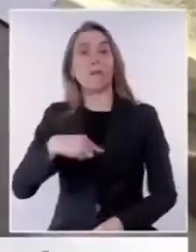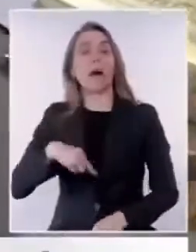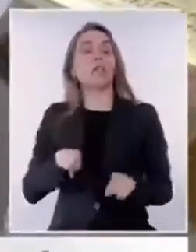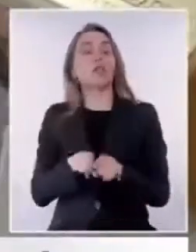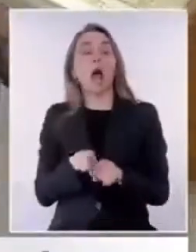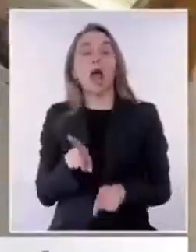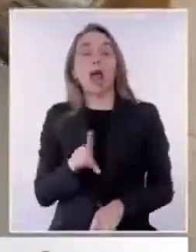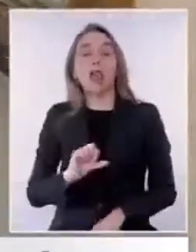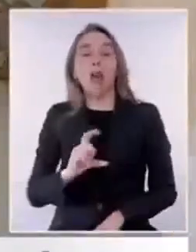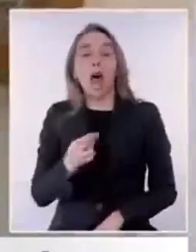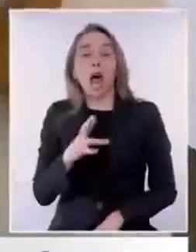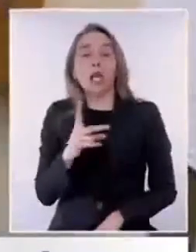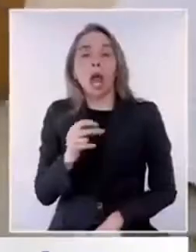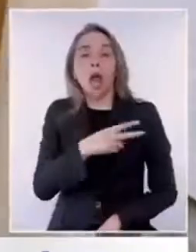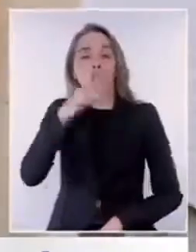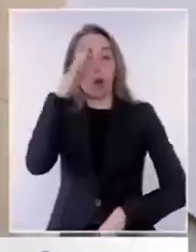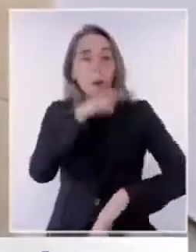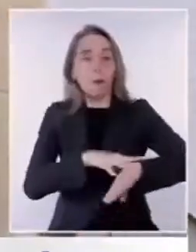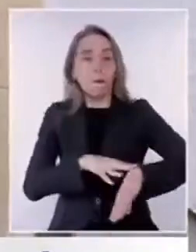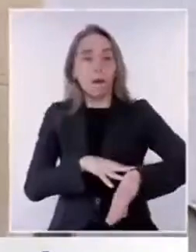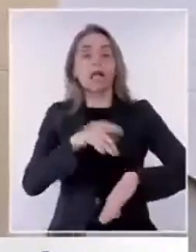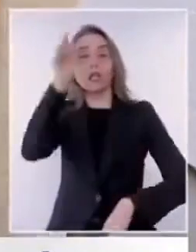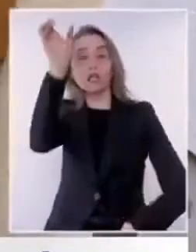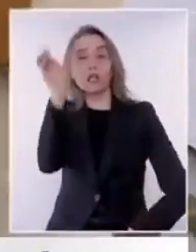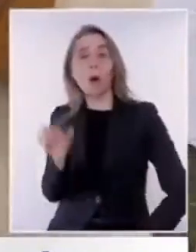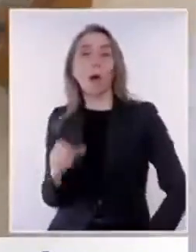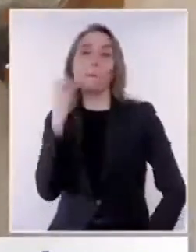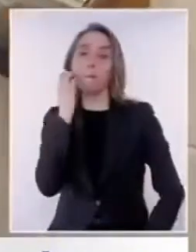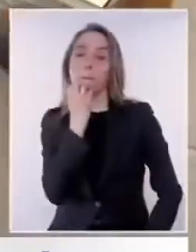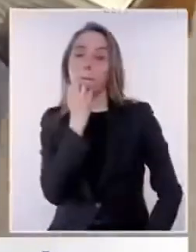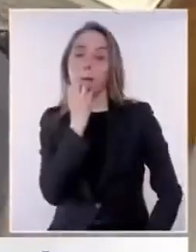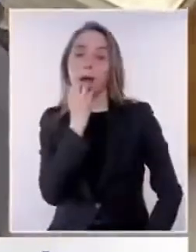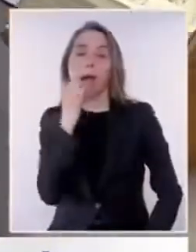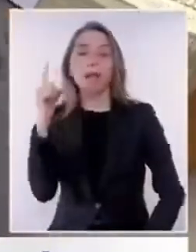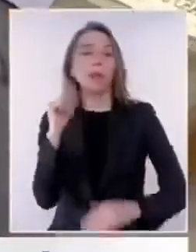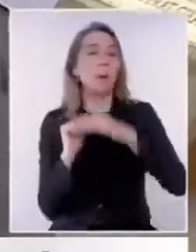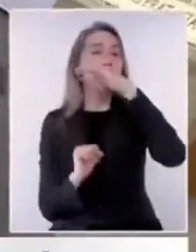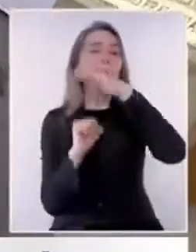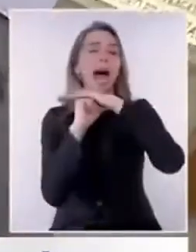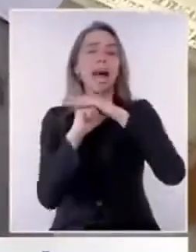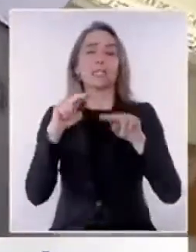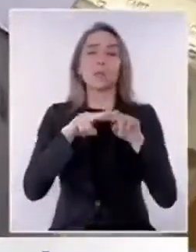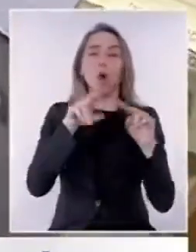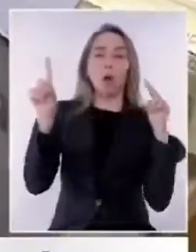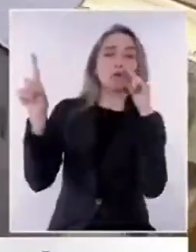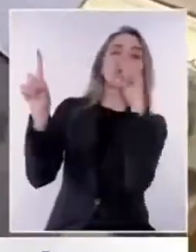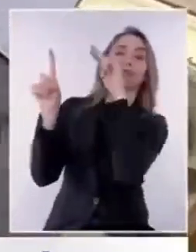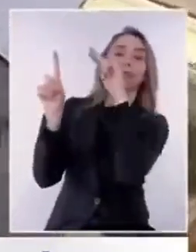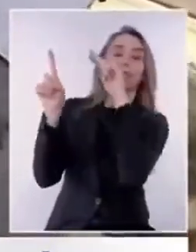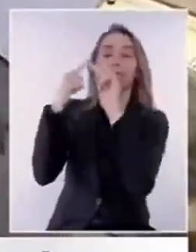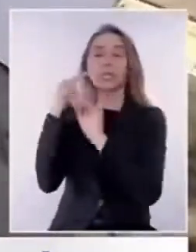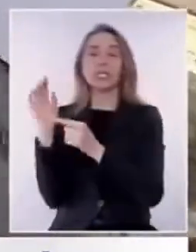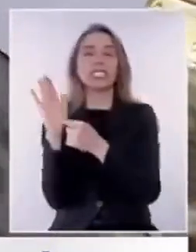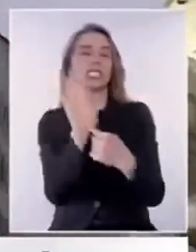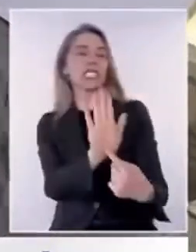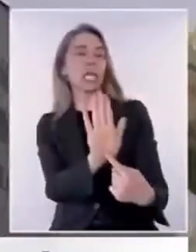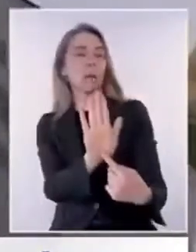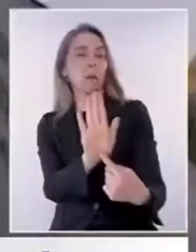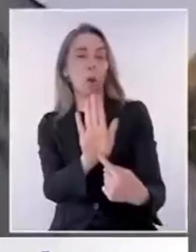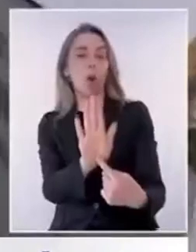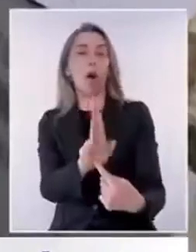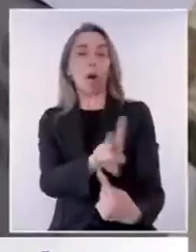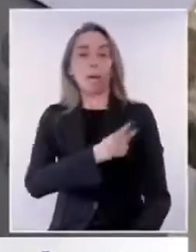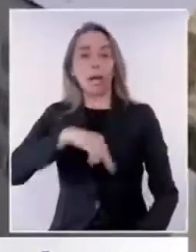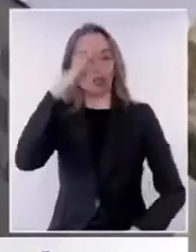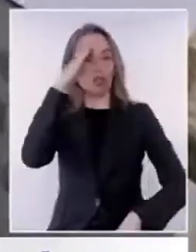los marinos. Prat, como siempre, nuestro máximo héroe, nuestra mayor referencia, es un símbolo no solamente